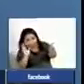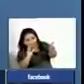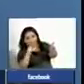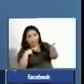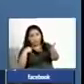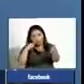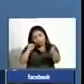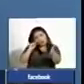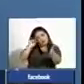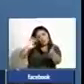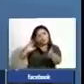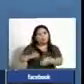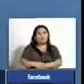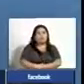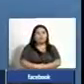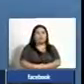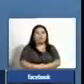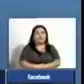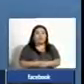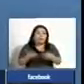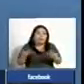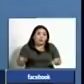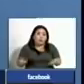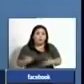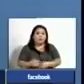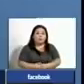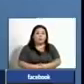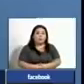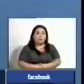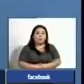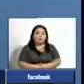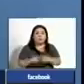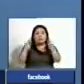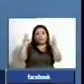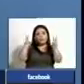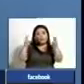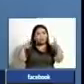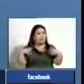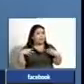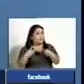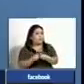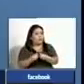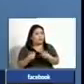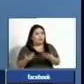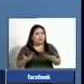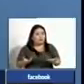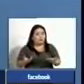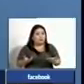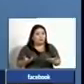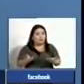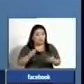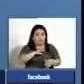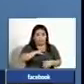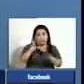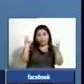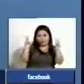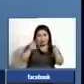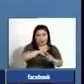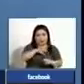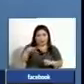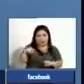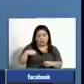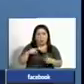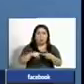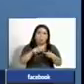puedo despedir de esa persona. Y la forma social sería que la familia, o